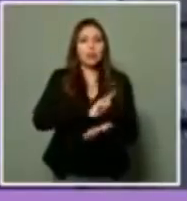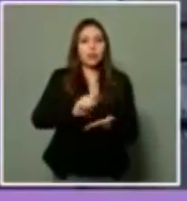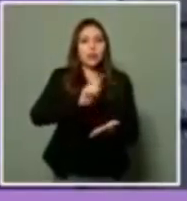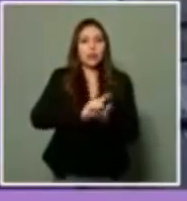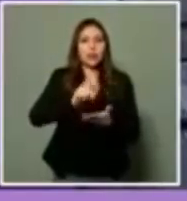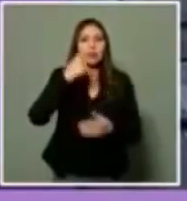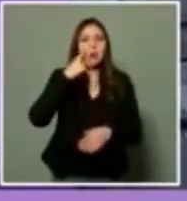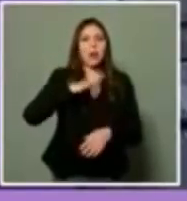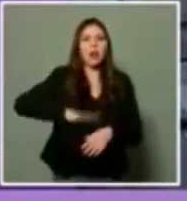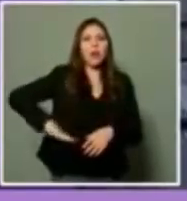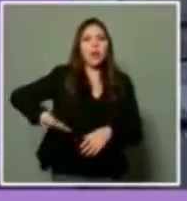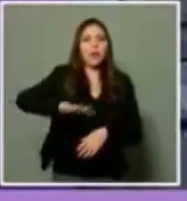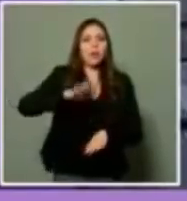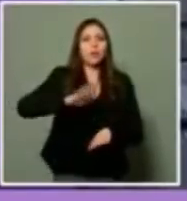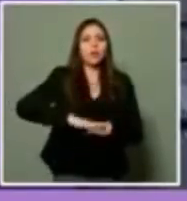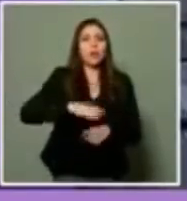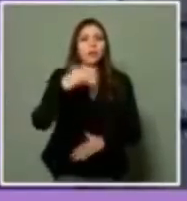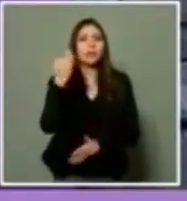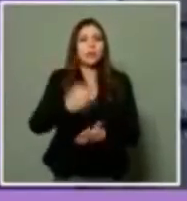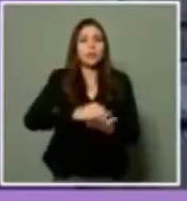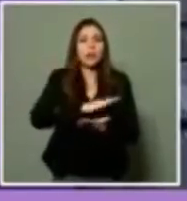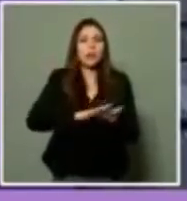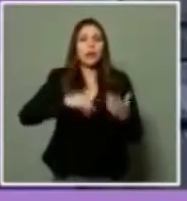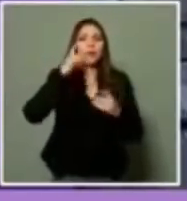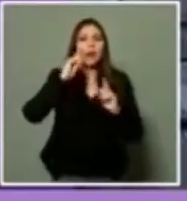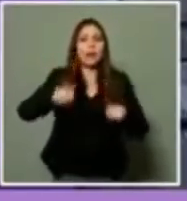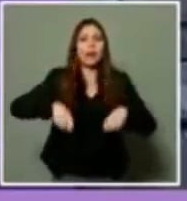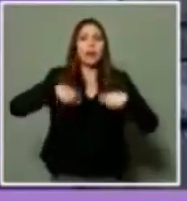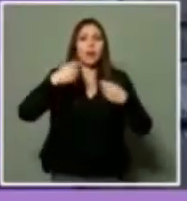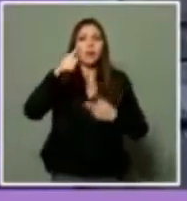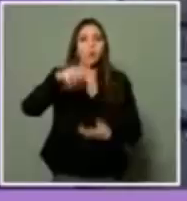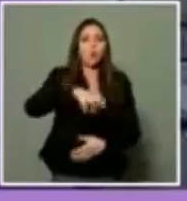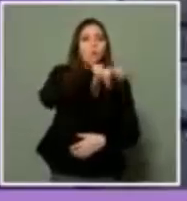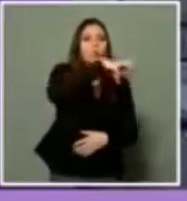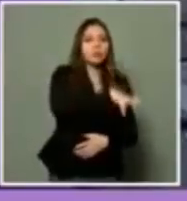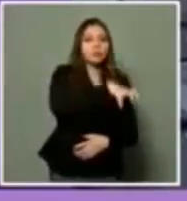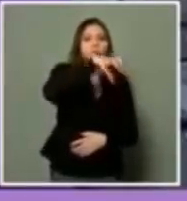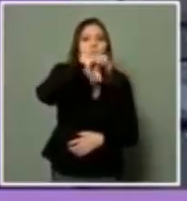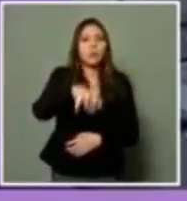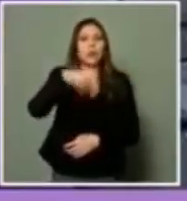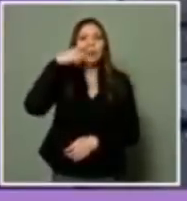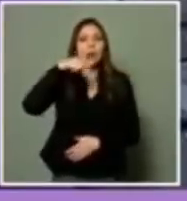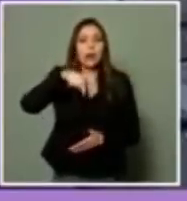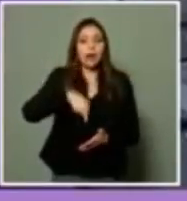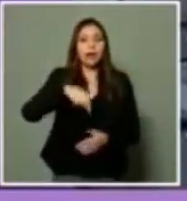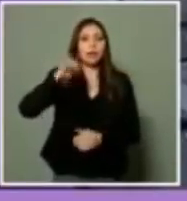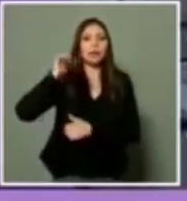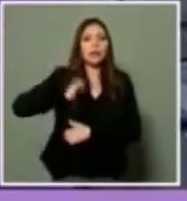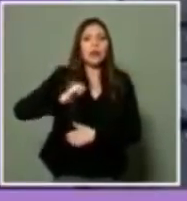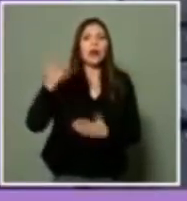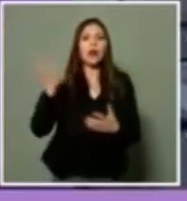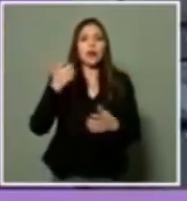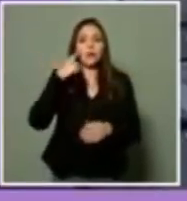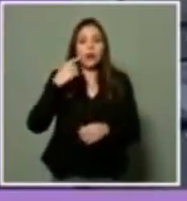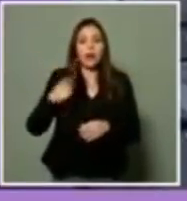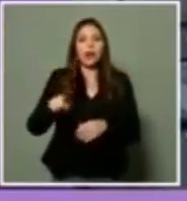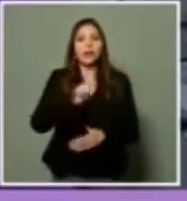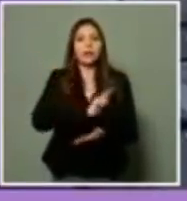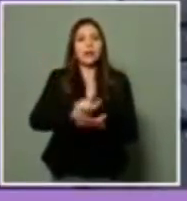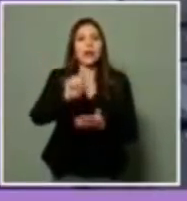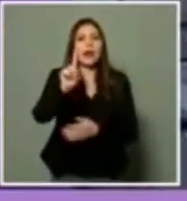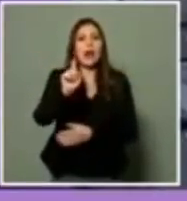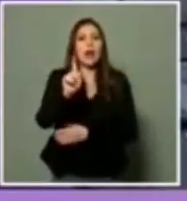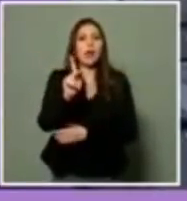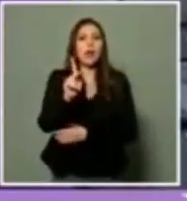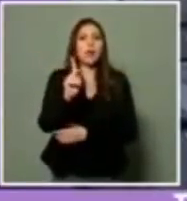dotación mínima de agua potable gratuita a los ciudadanos que hoy tienen que comprar, también gastar en